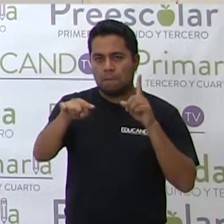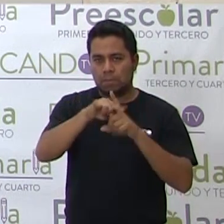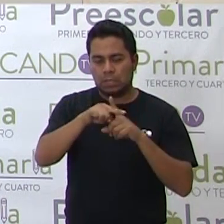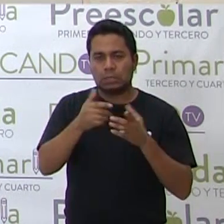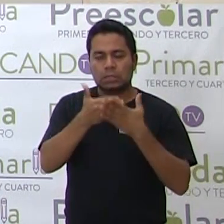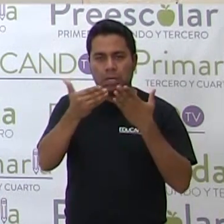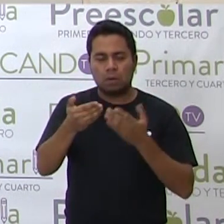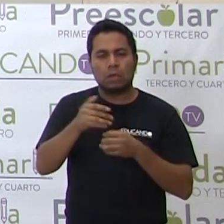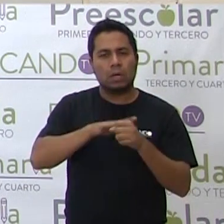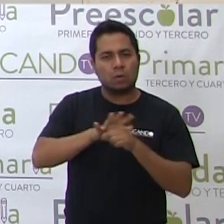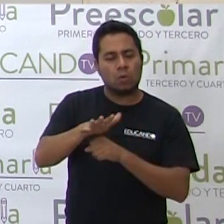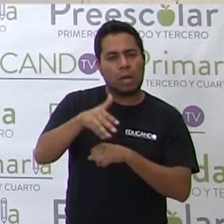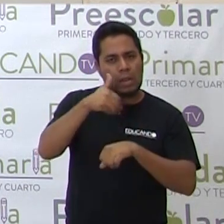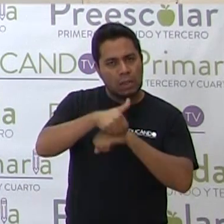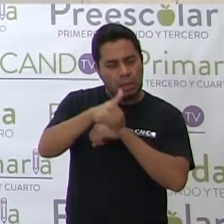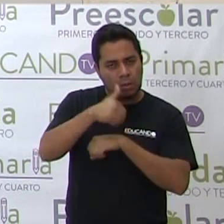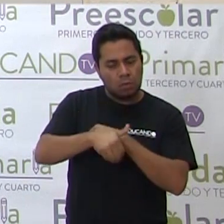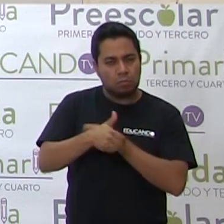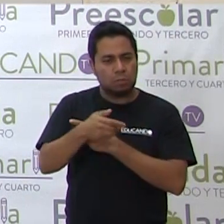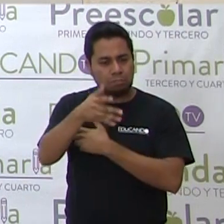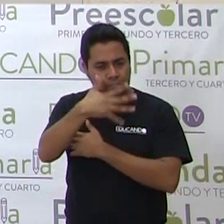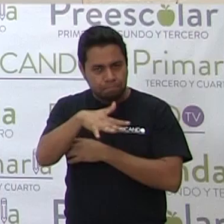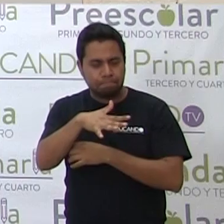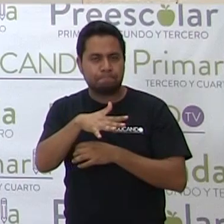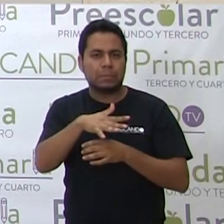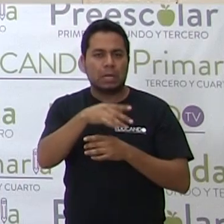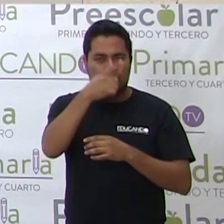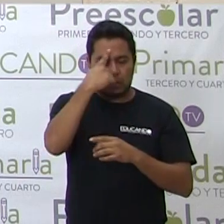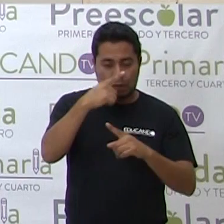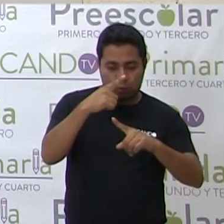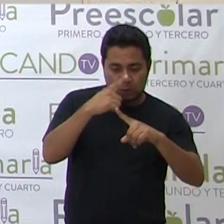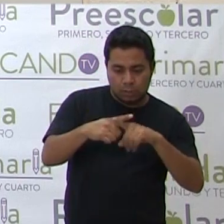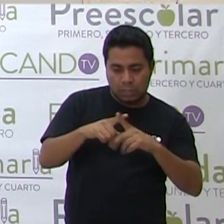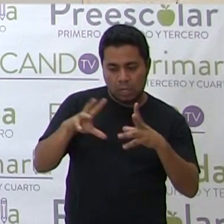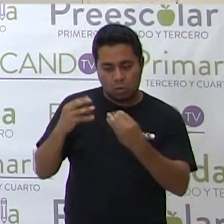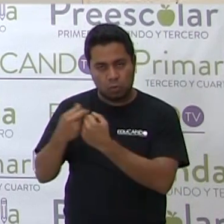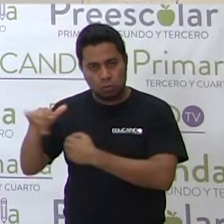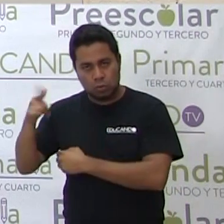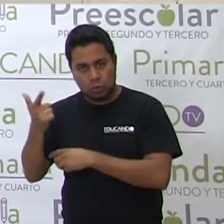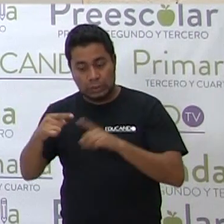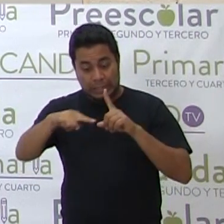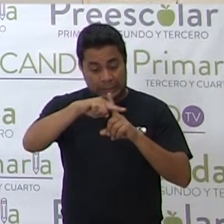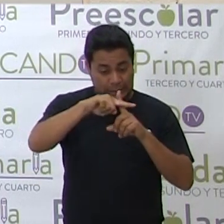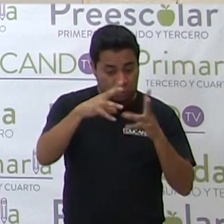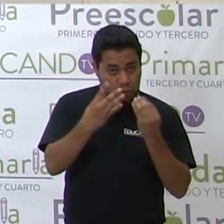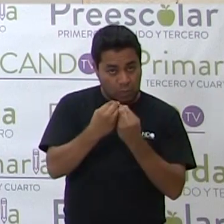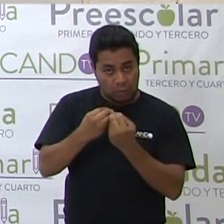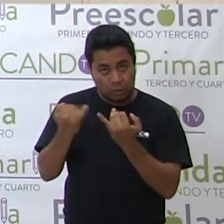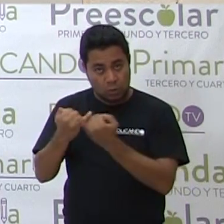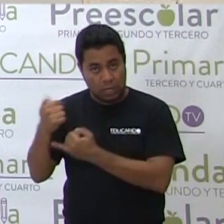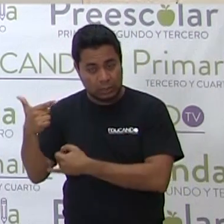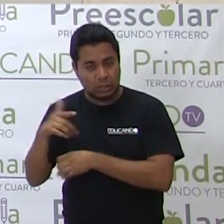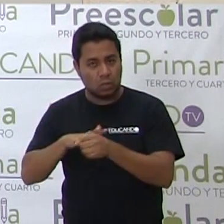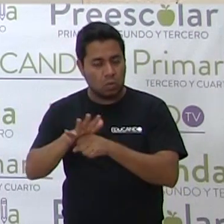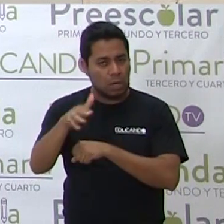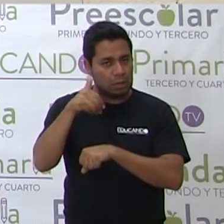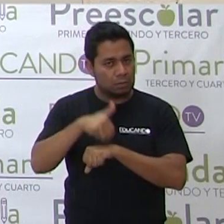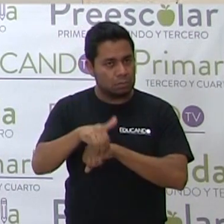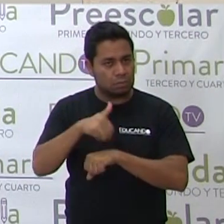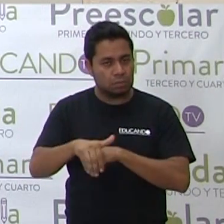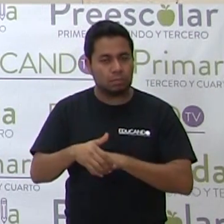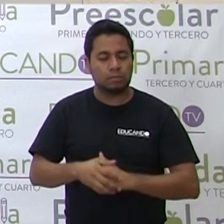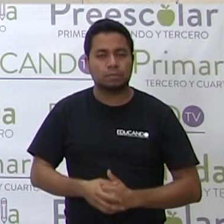ahora buscamos esos dos números que multiplicados den 12 y que sumados den s Cuáles son esos